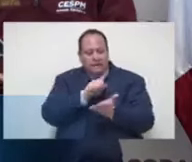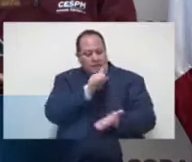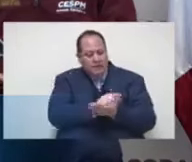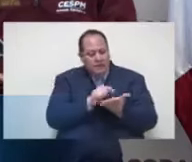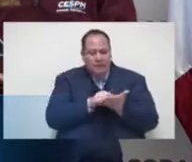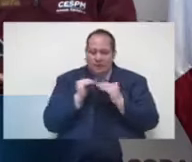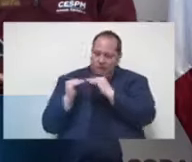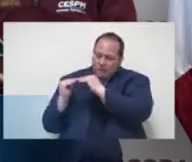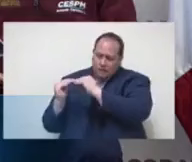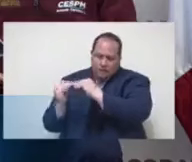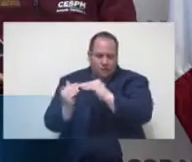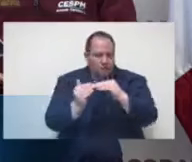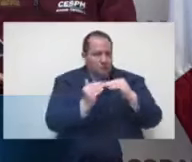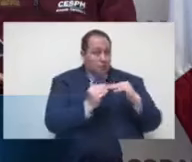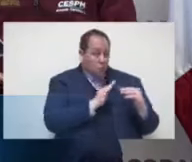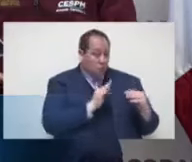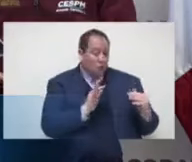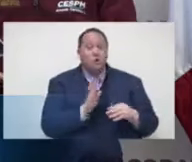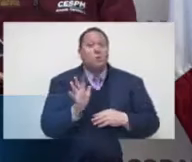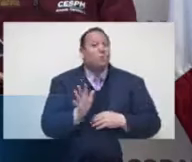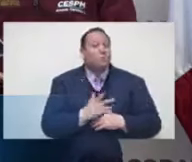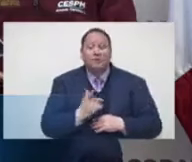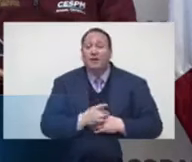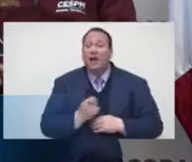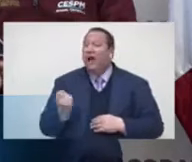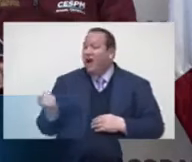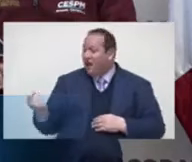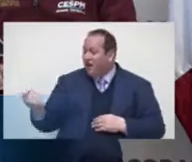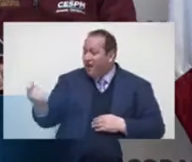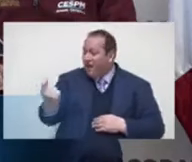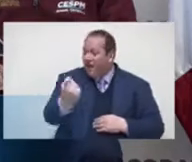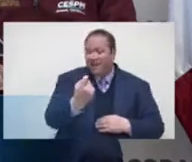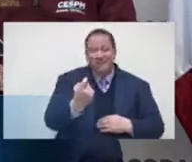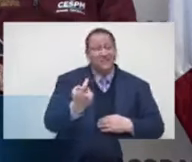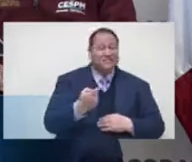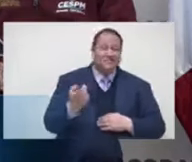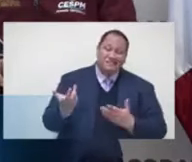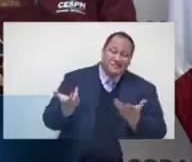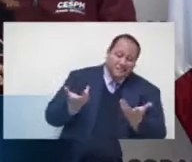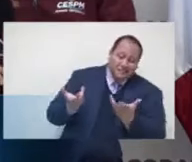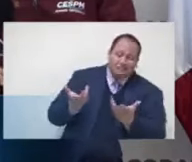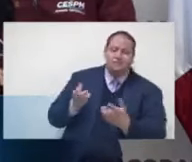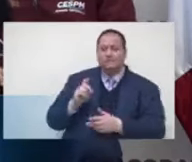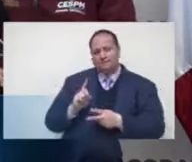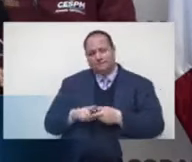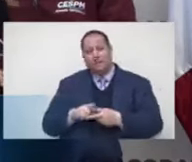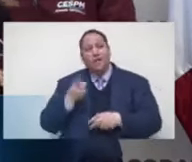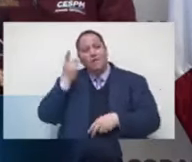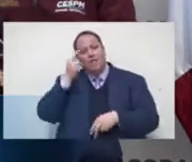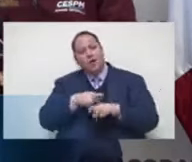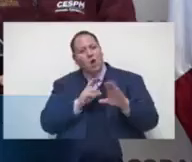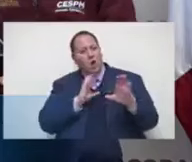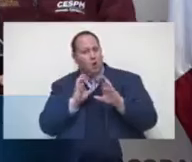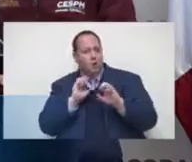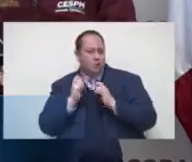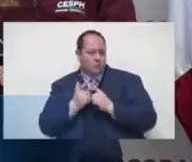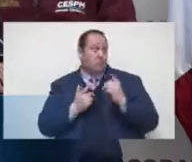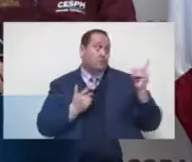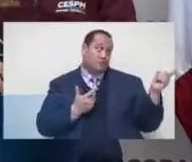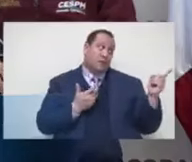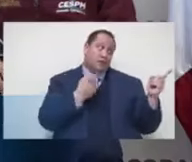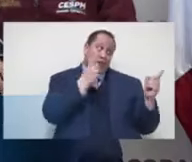pública transversal, porque hay muchas dependencias que tenemos que tener intervención, como es la Dirección de Comunicación Social, aquí está el